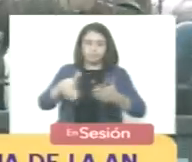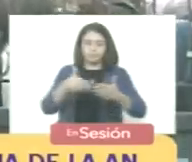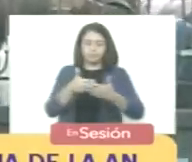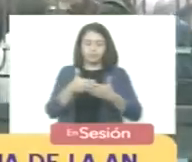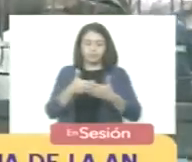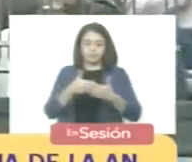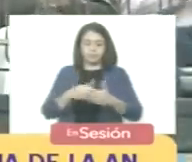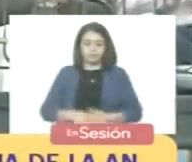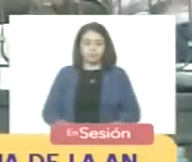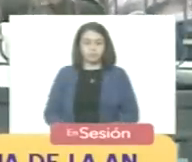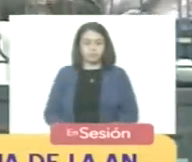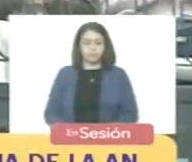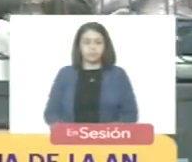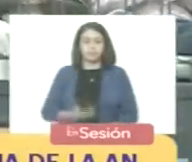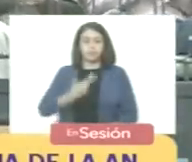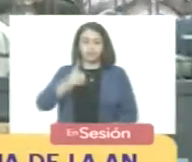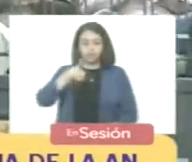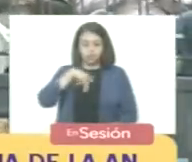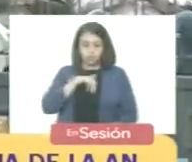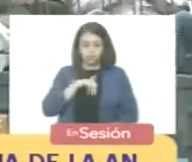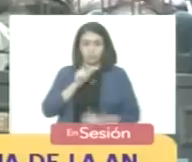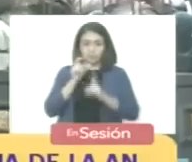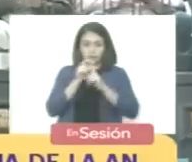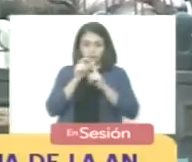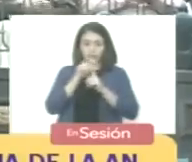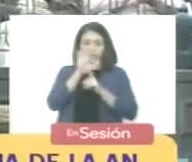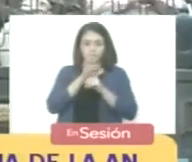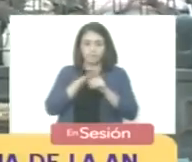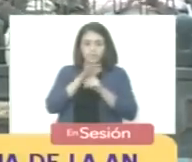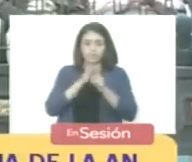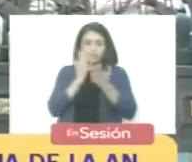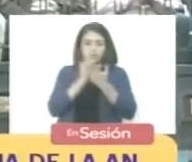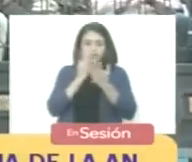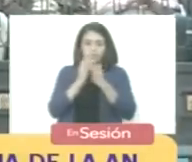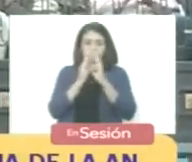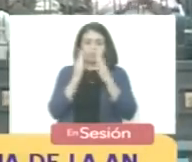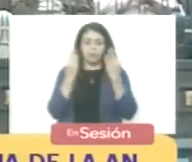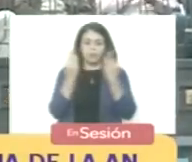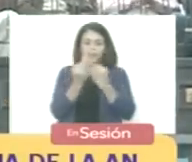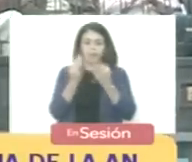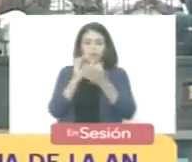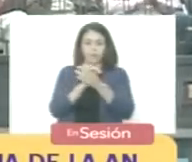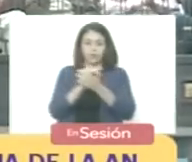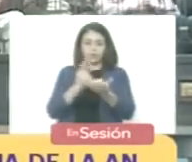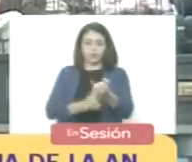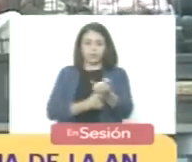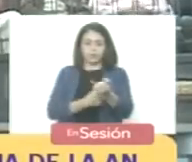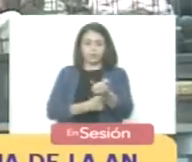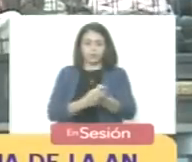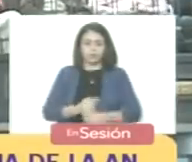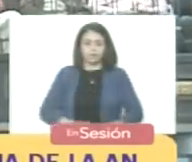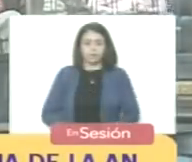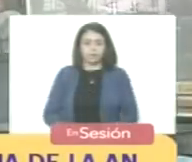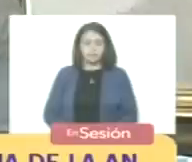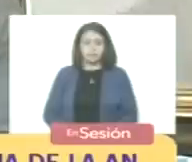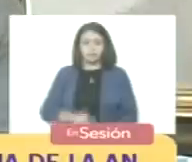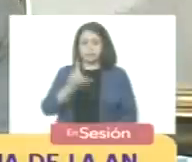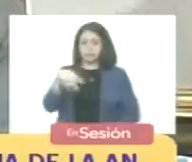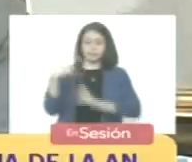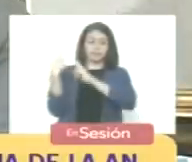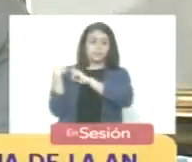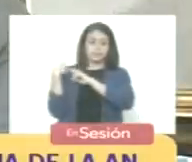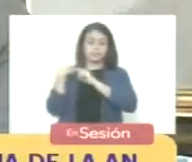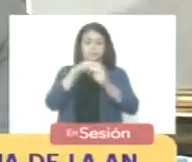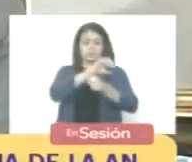y nuestra consideración siempre a los familiares de nuestro querido hermano. También hay representantes